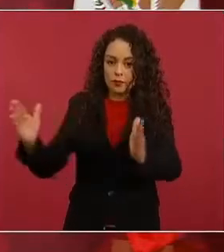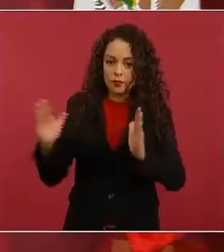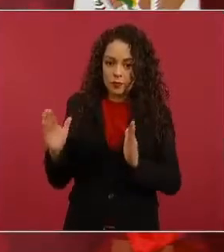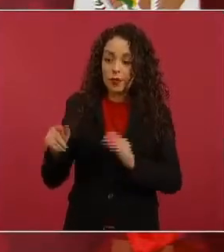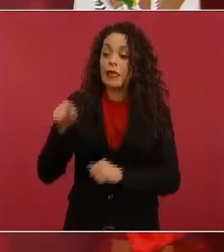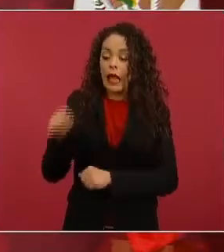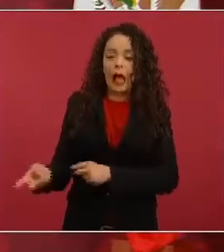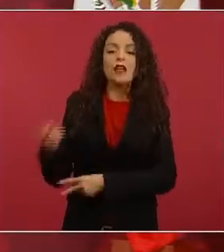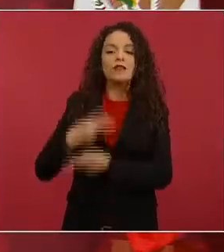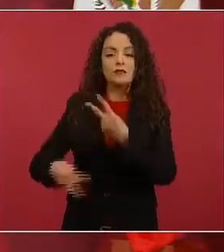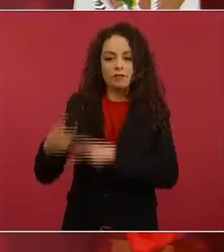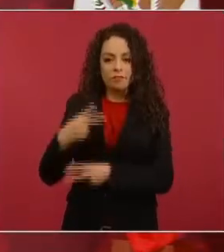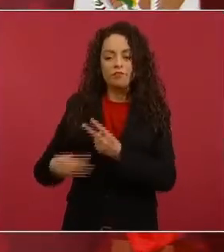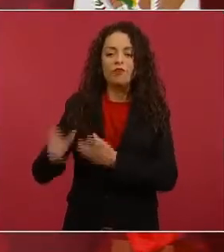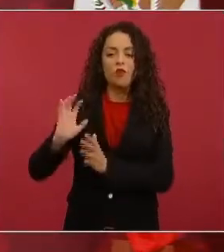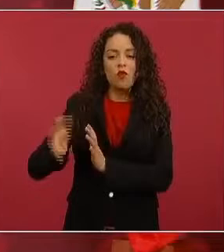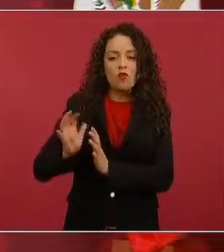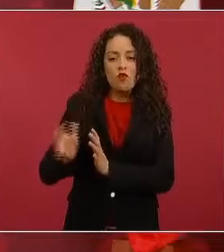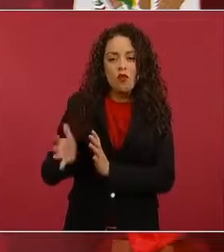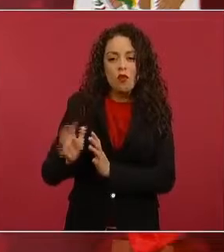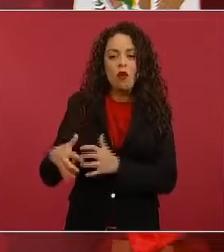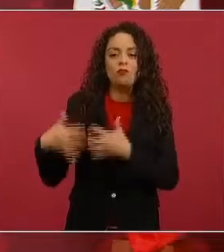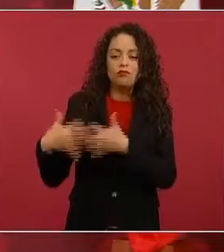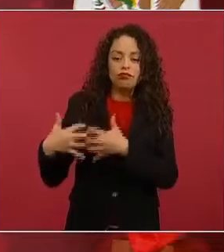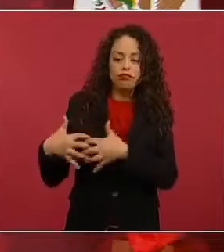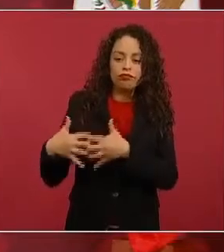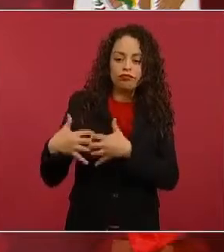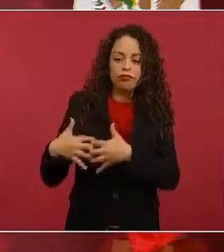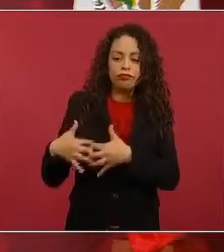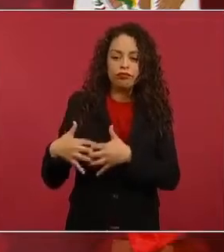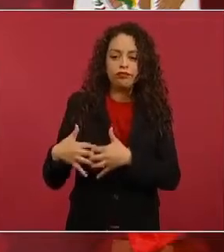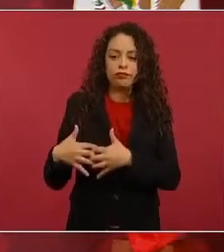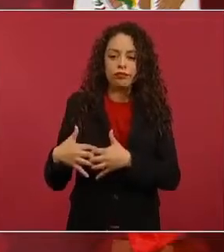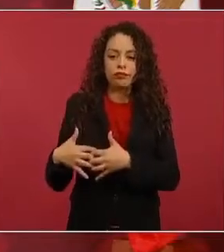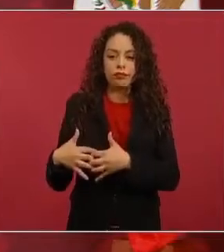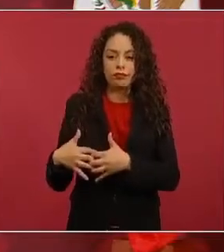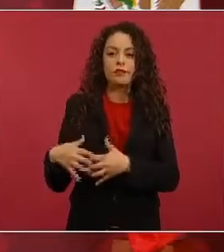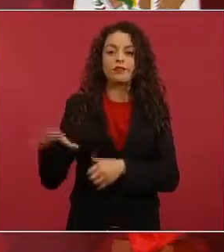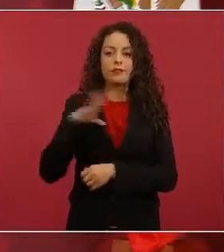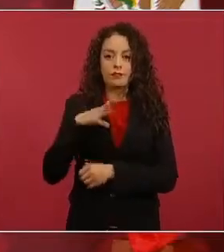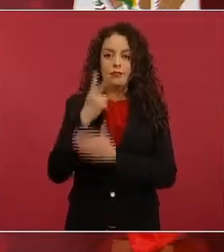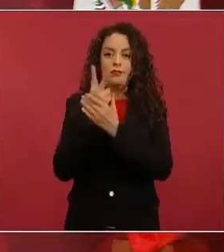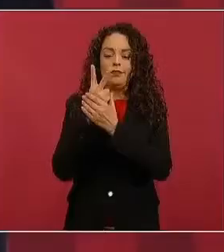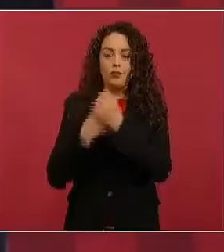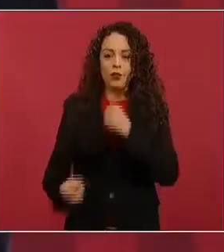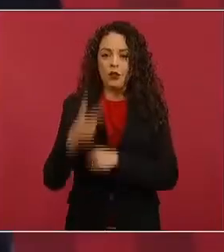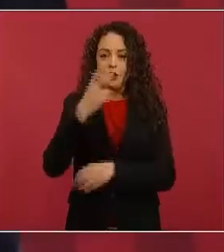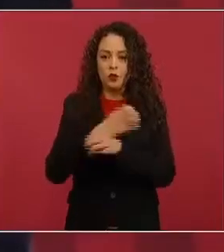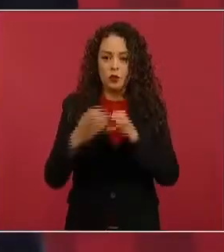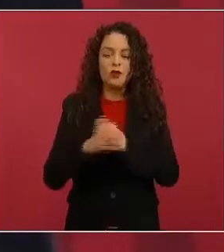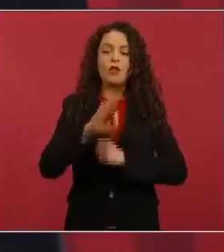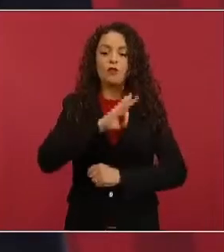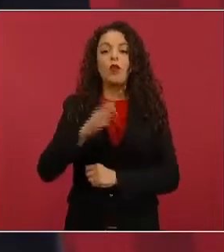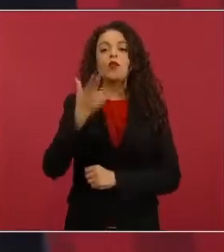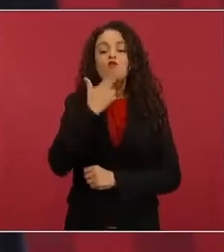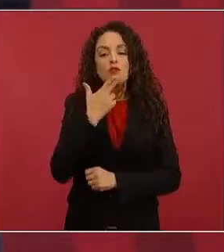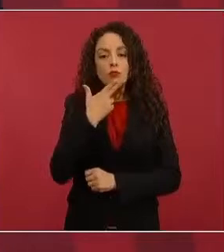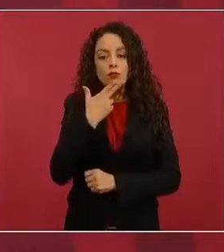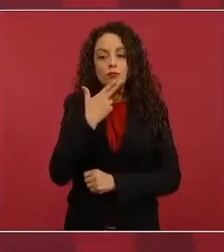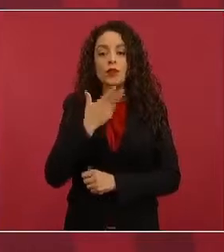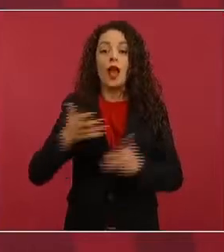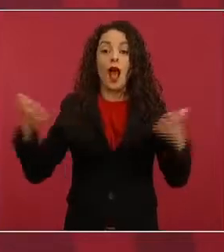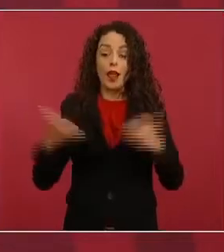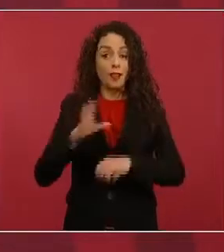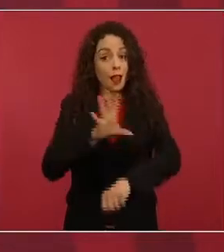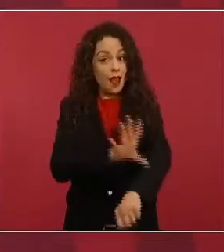los generadores. Entonces tiene un doble propósito: el generar la